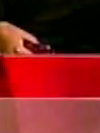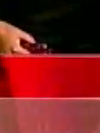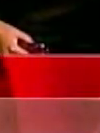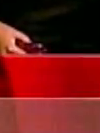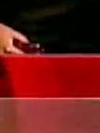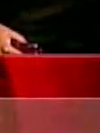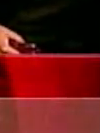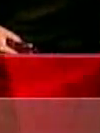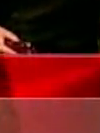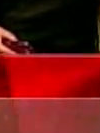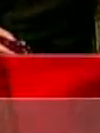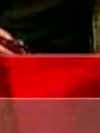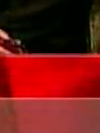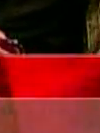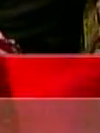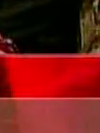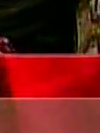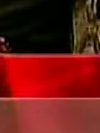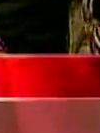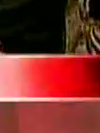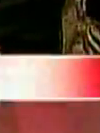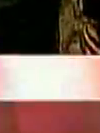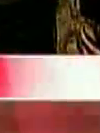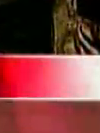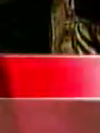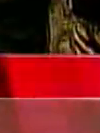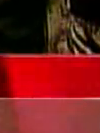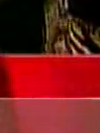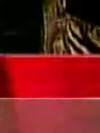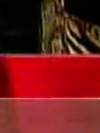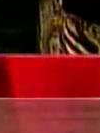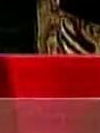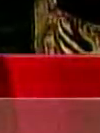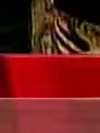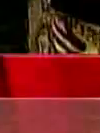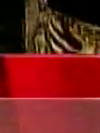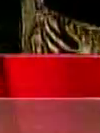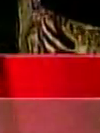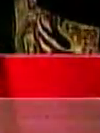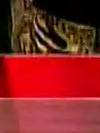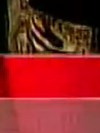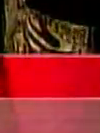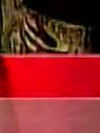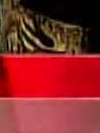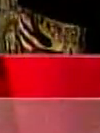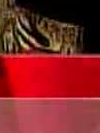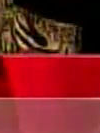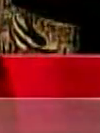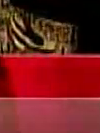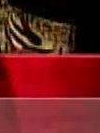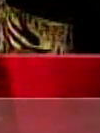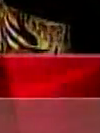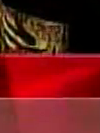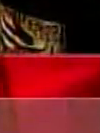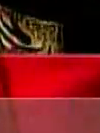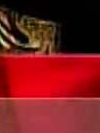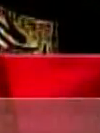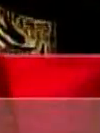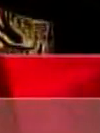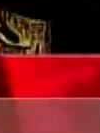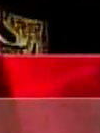evento multipartidario que estamos haciendo presente el día de hoy sobre la propuesta de interpelación al ministro de Relaciones